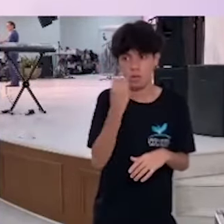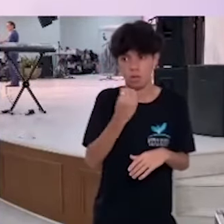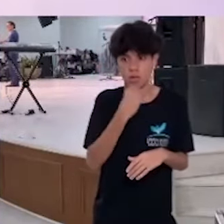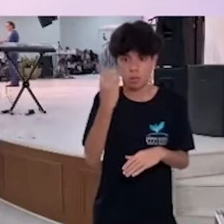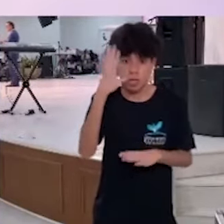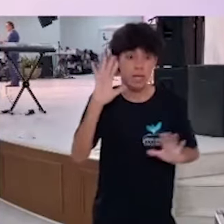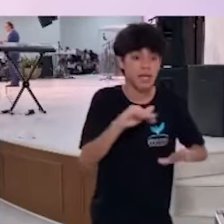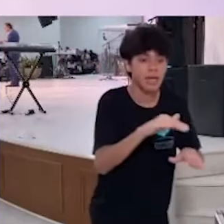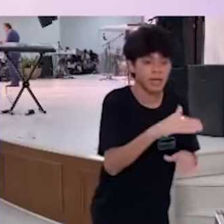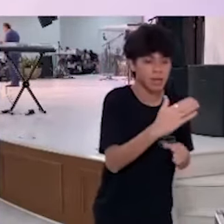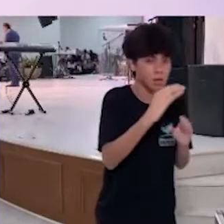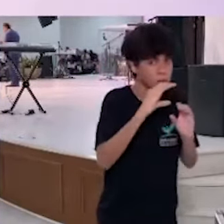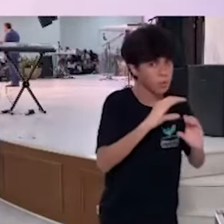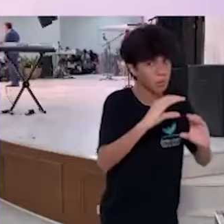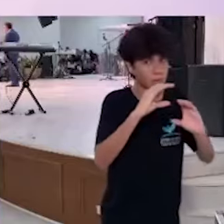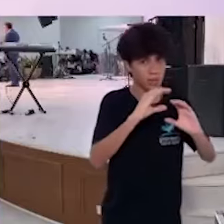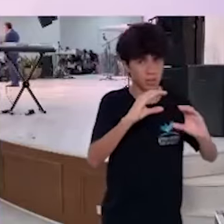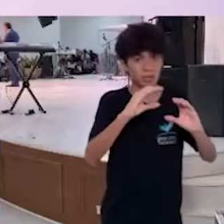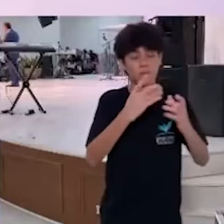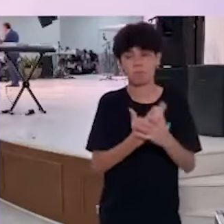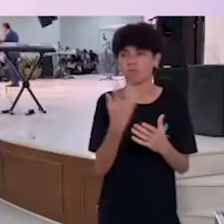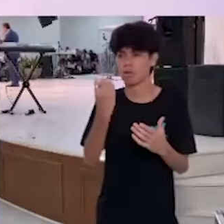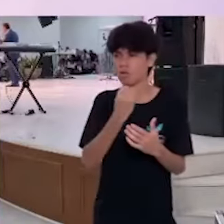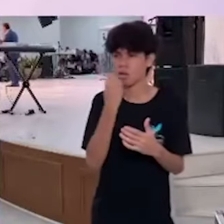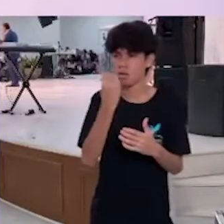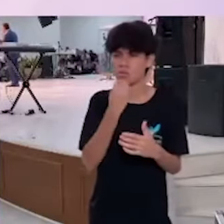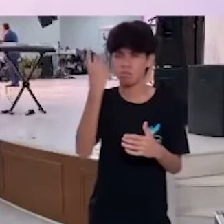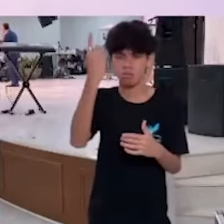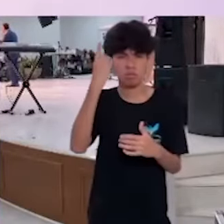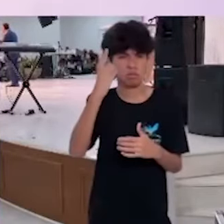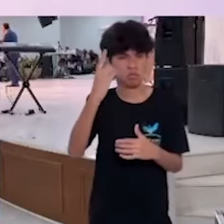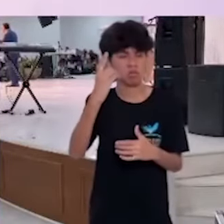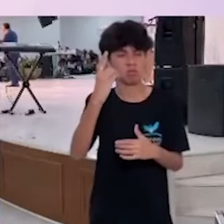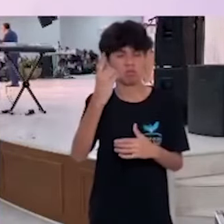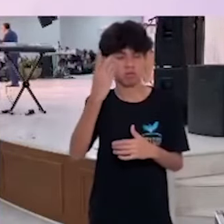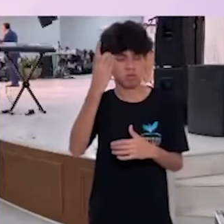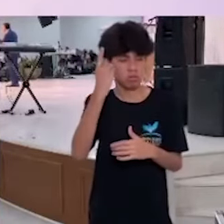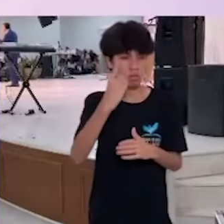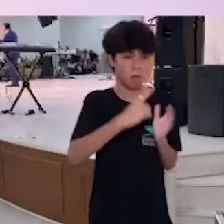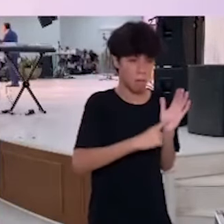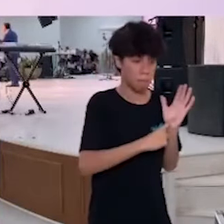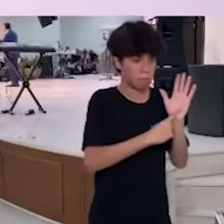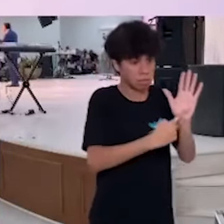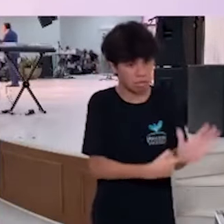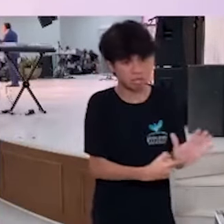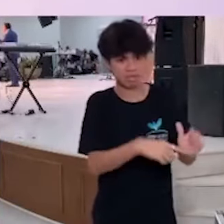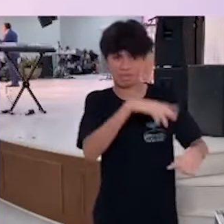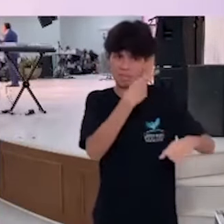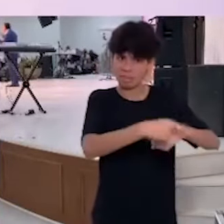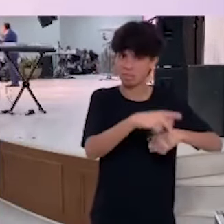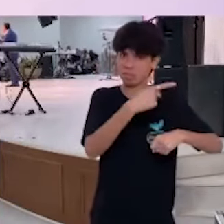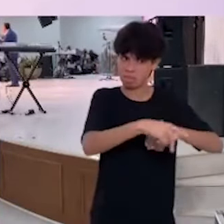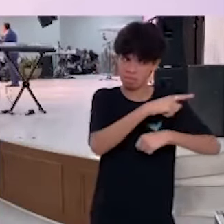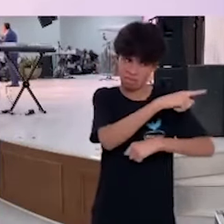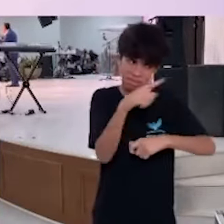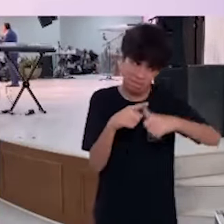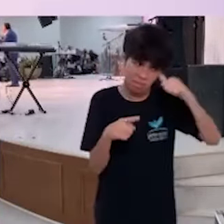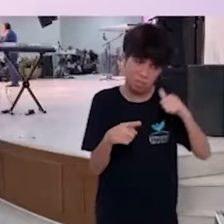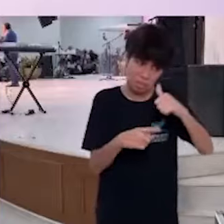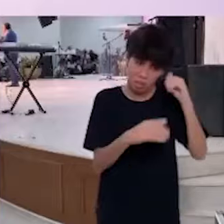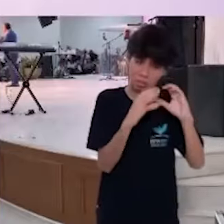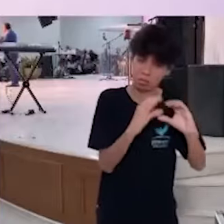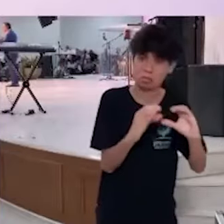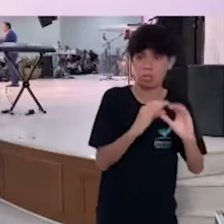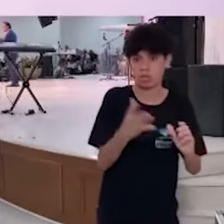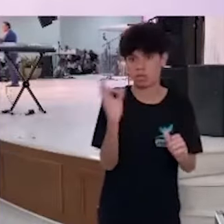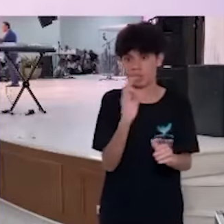también. Cuando oramos, Dios nos muestra los peligros que nos acechan. Y el Señor dice, cuidado con aquella